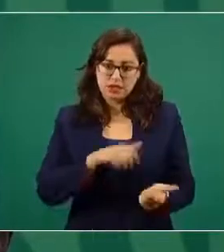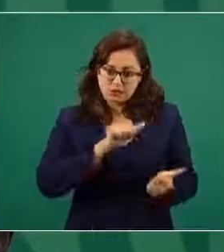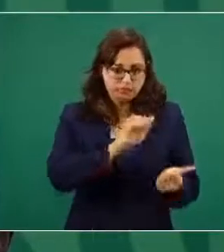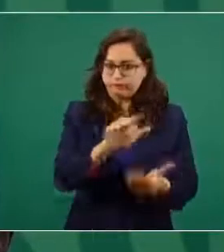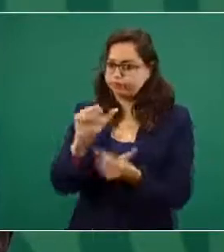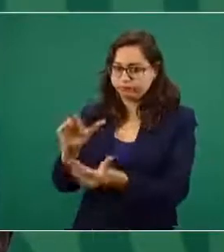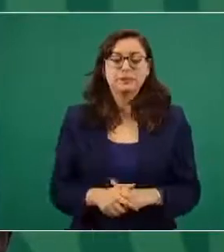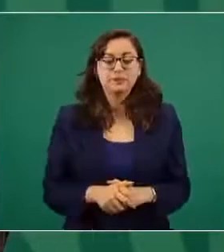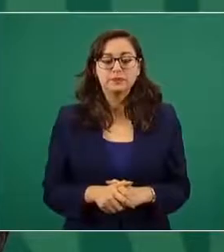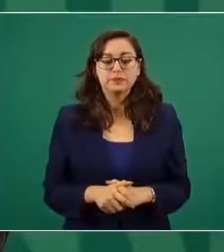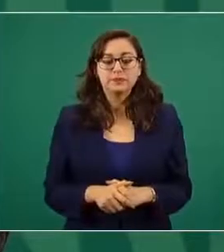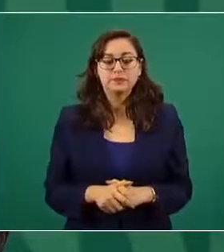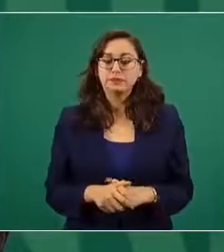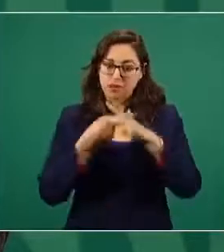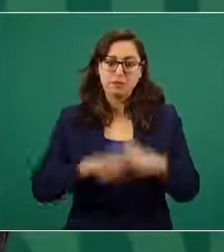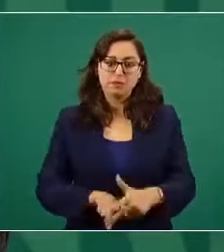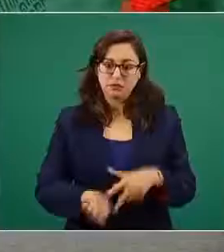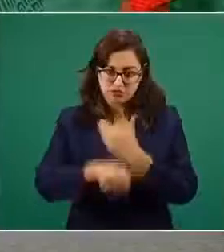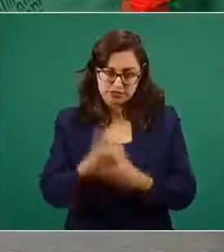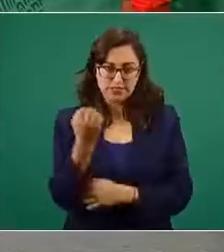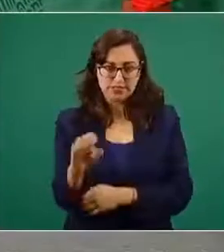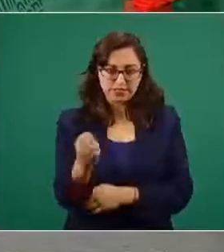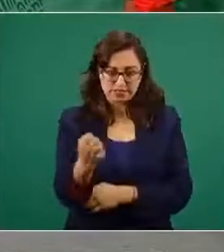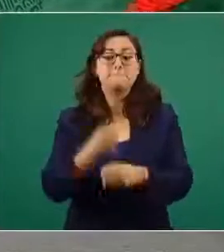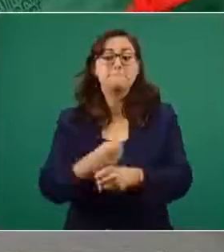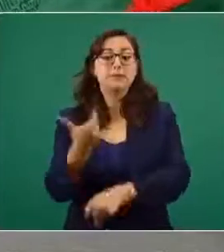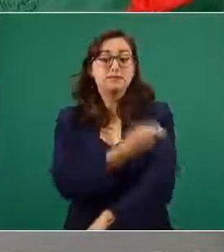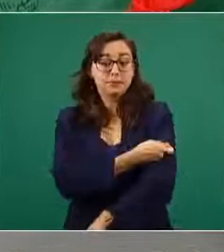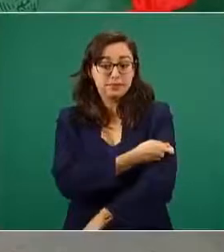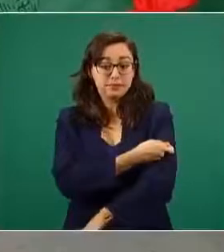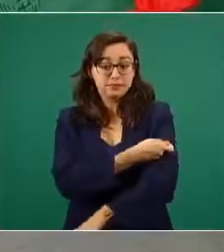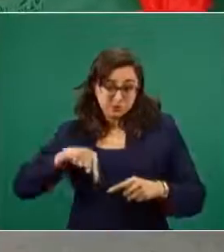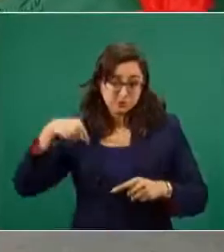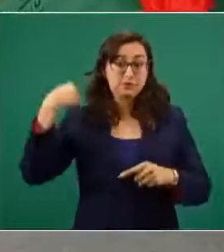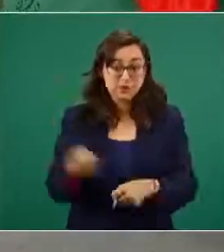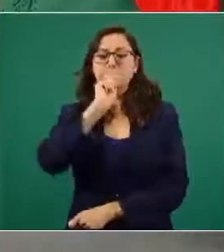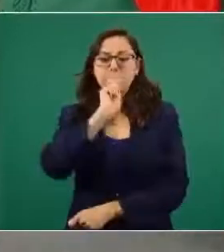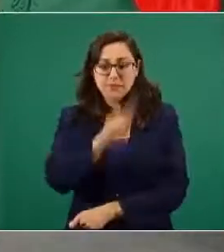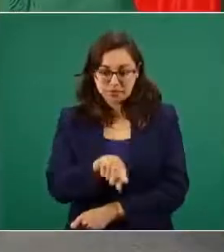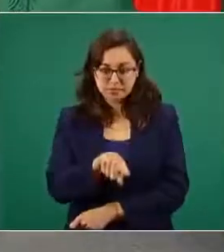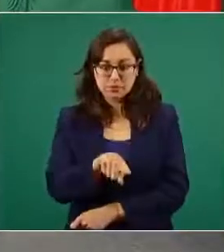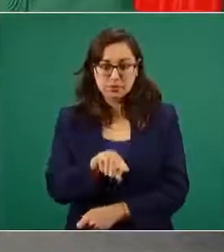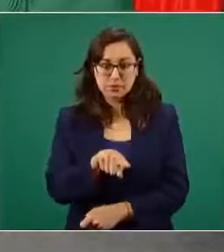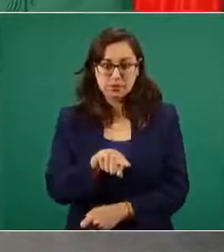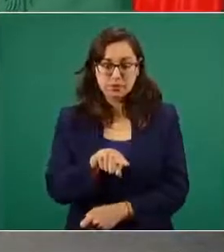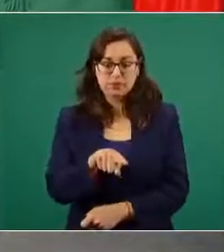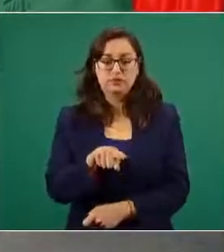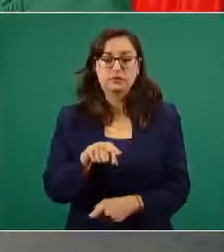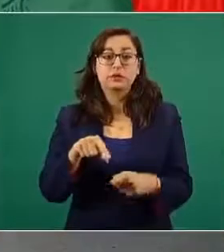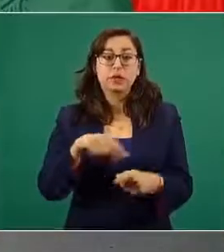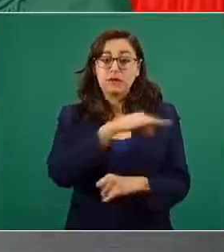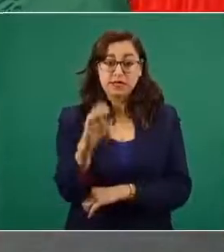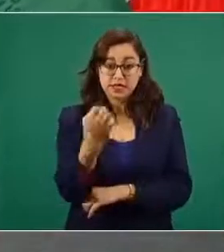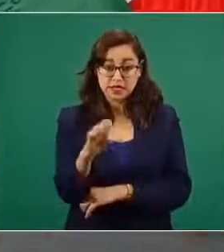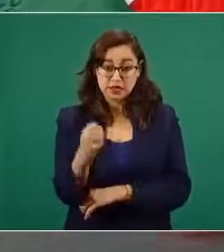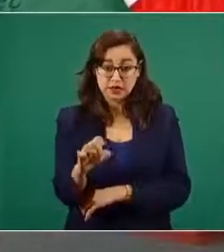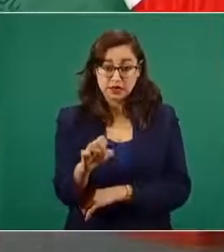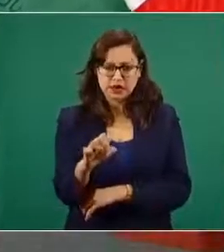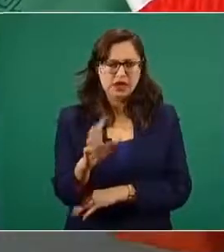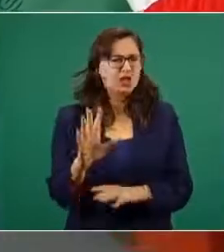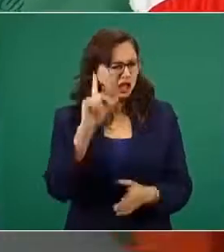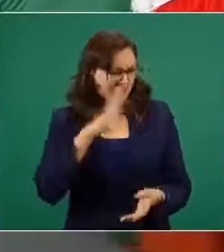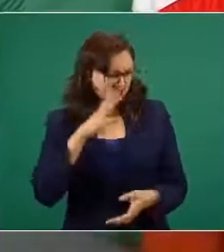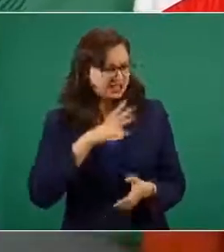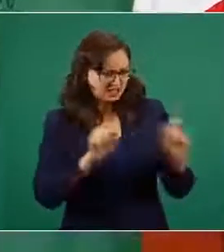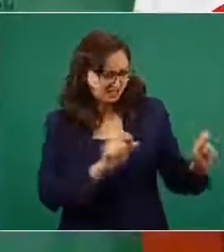llegada de vacunas. El día 11 empezamos con la primera dosis. Luego a la semana se repite. Y a finales de enero, creo que por ahí debemos de